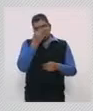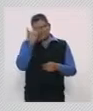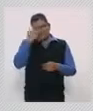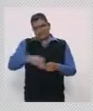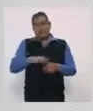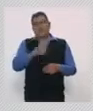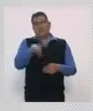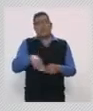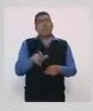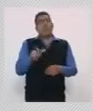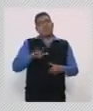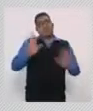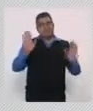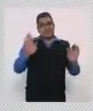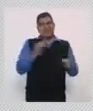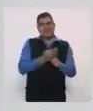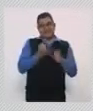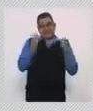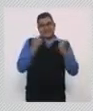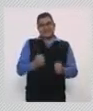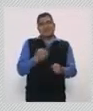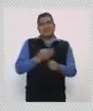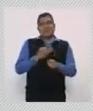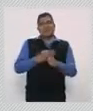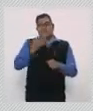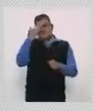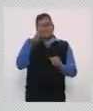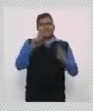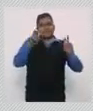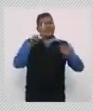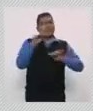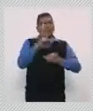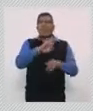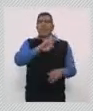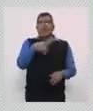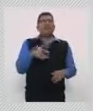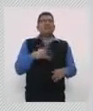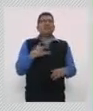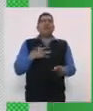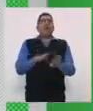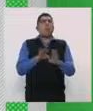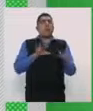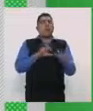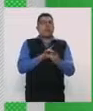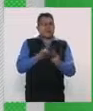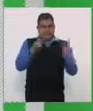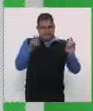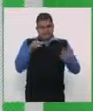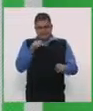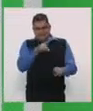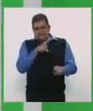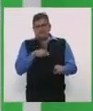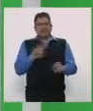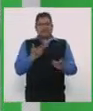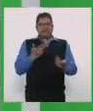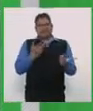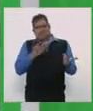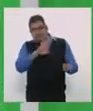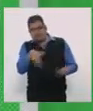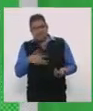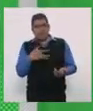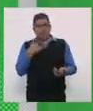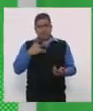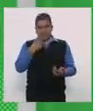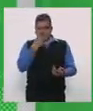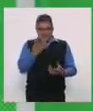¿Cómo hablar de la muerte? ¿Cómo empezar a familiarizarnos con la muerte, Gina? Que tú lo has